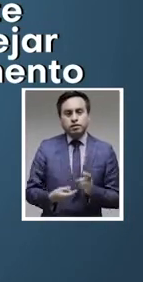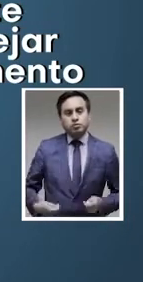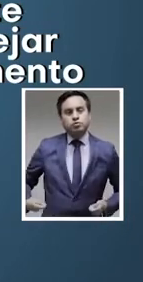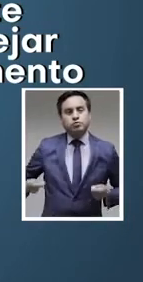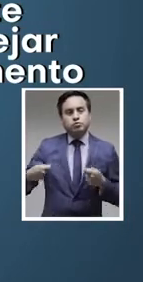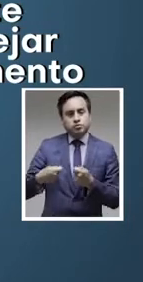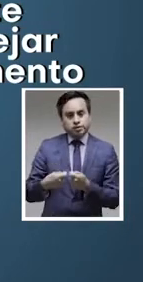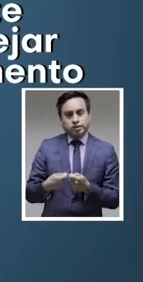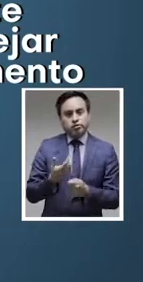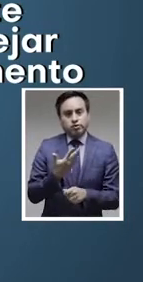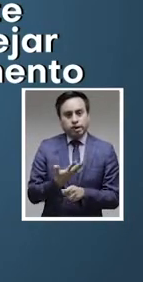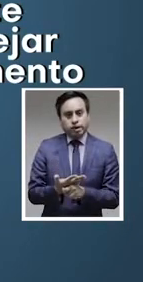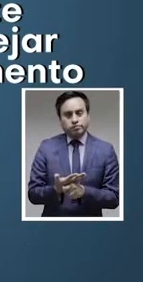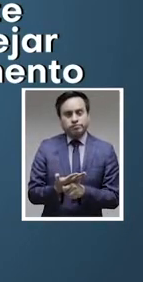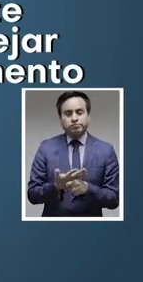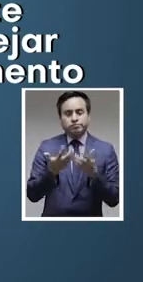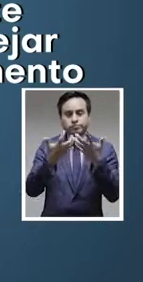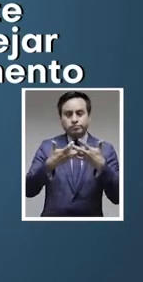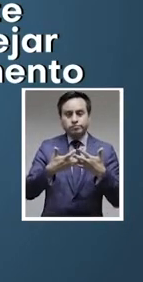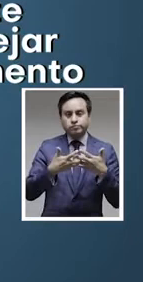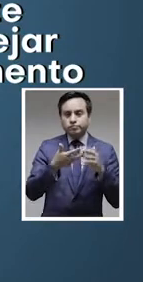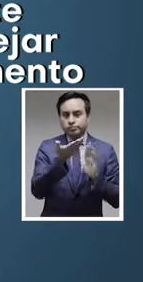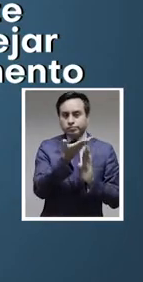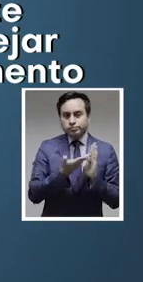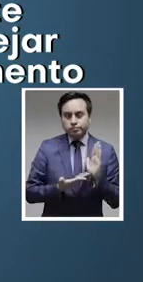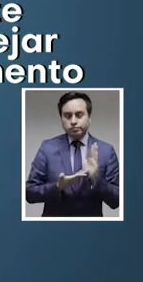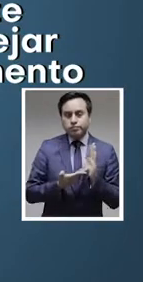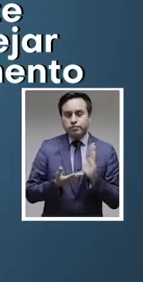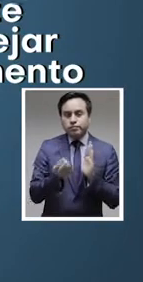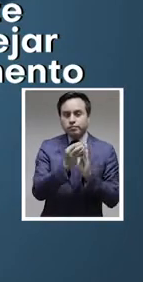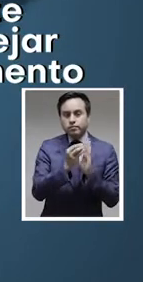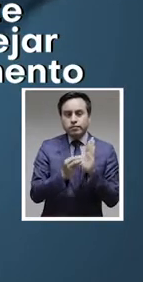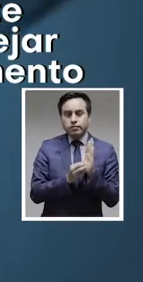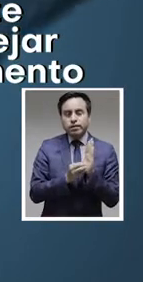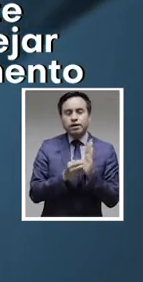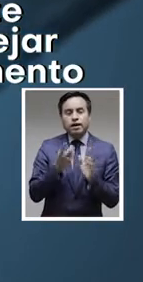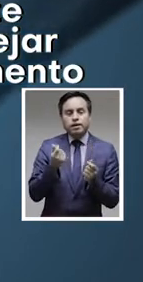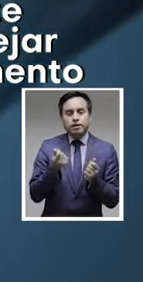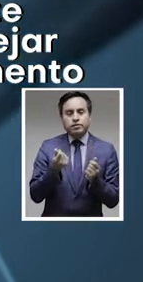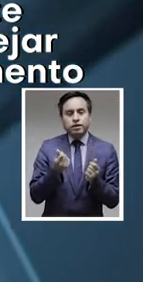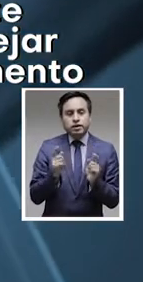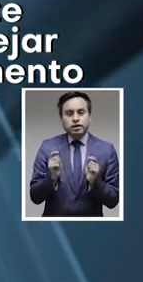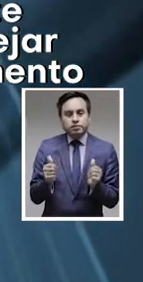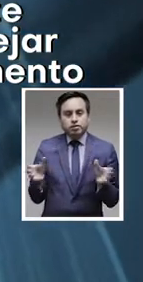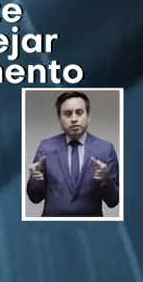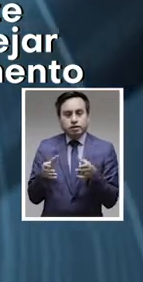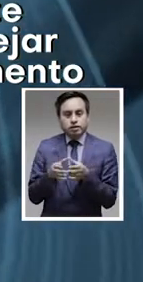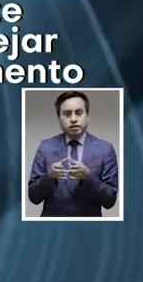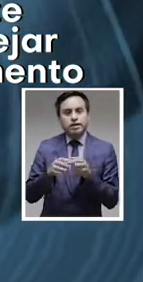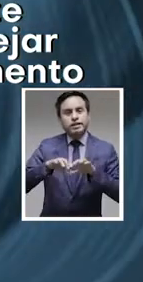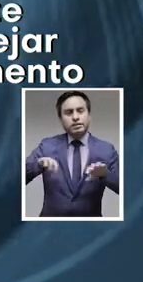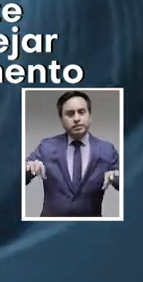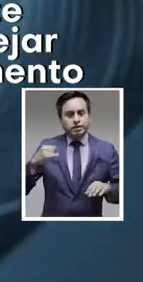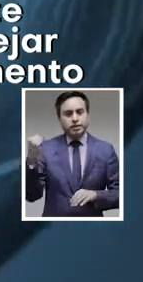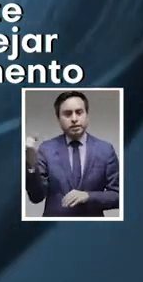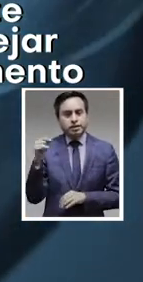subsidios el mecanismo de definición de tarifas por parte de un panel de expertos